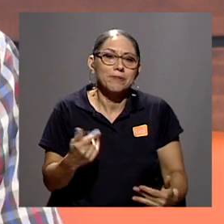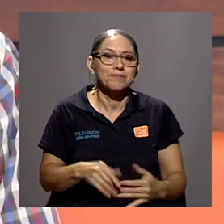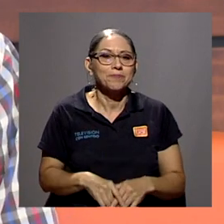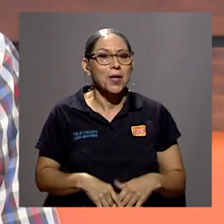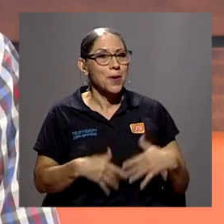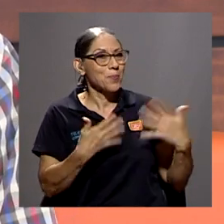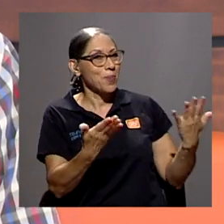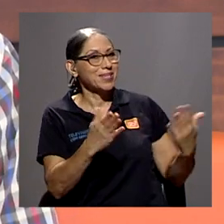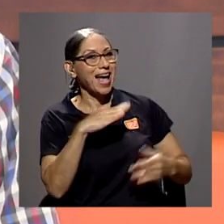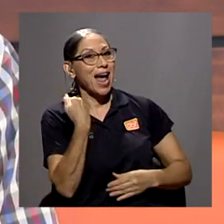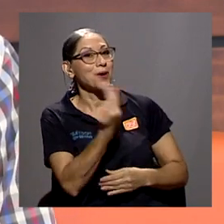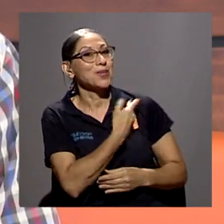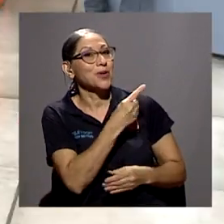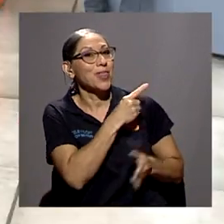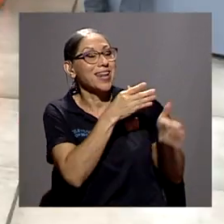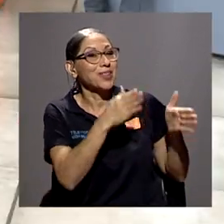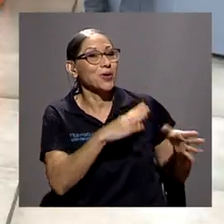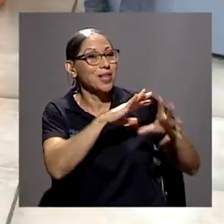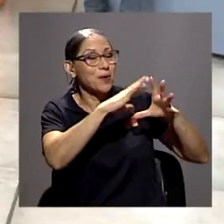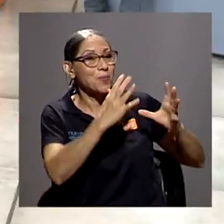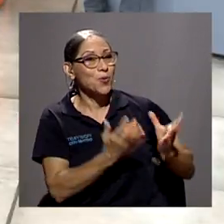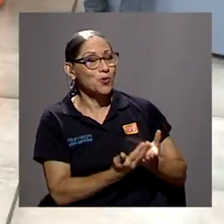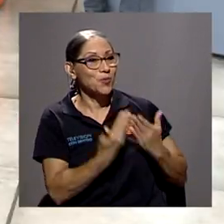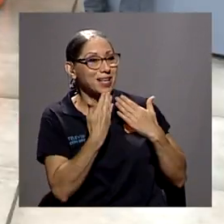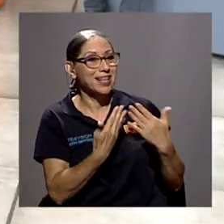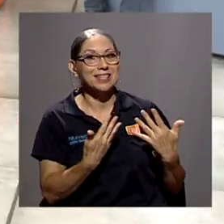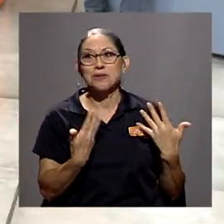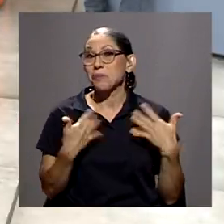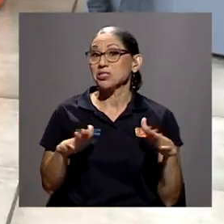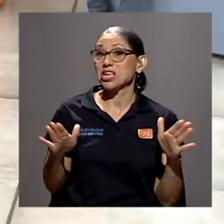nuestro director del mundo muchas gracias amigo esto suficiente